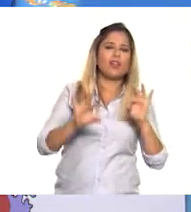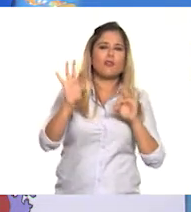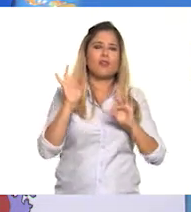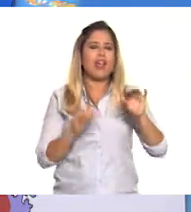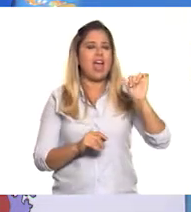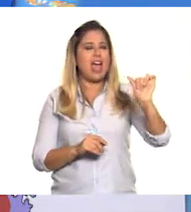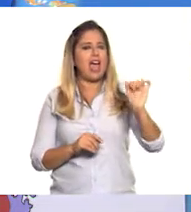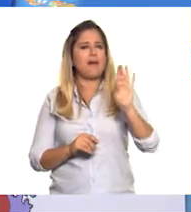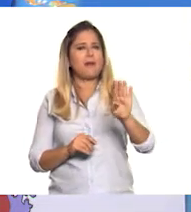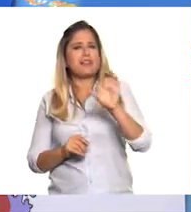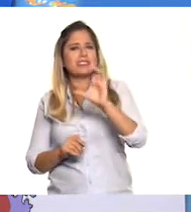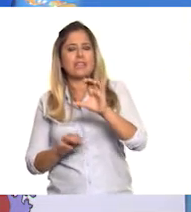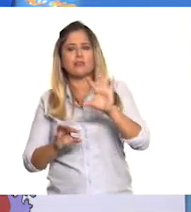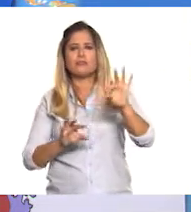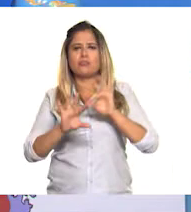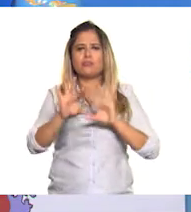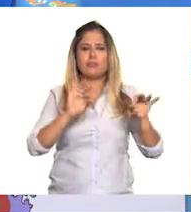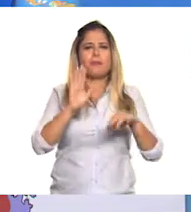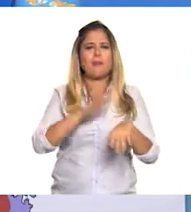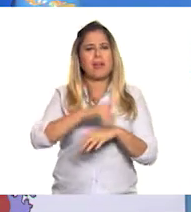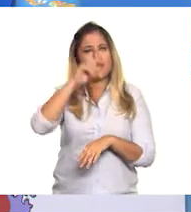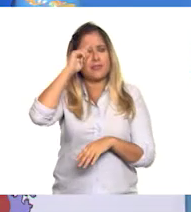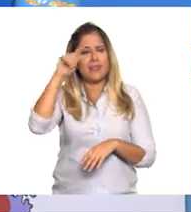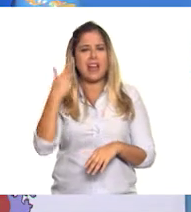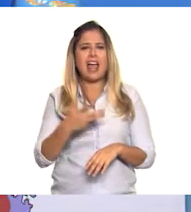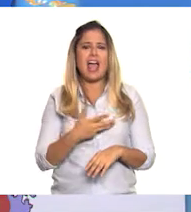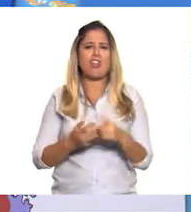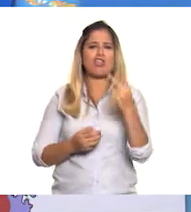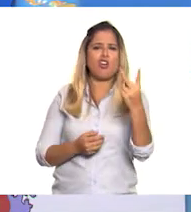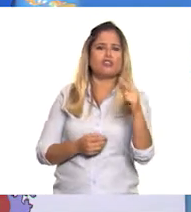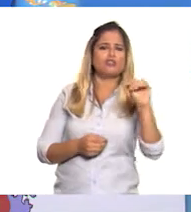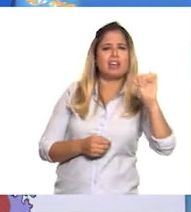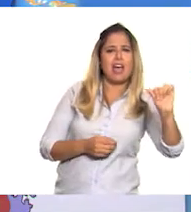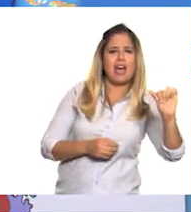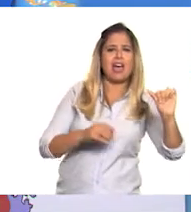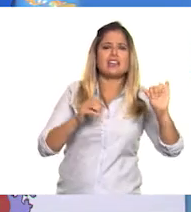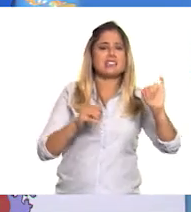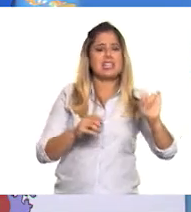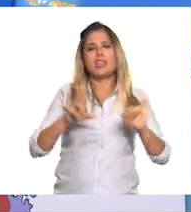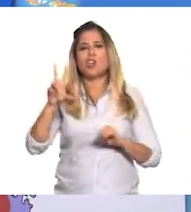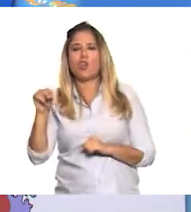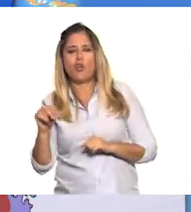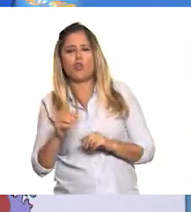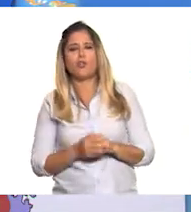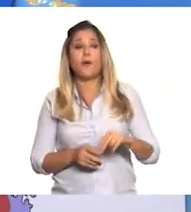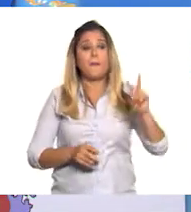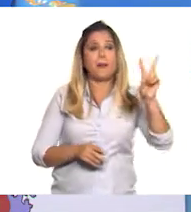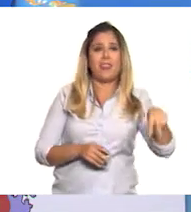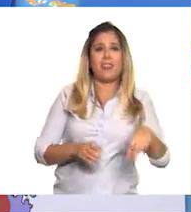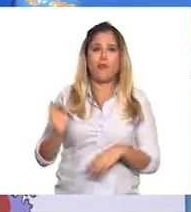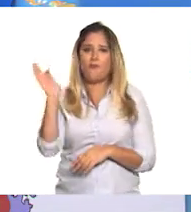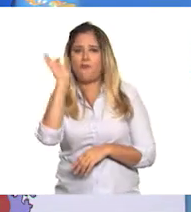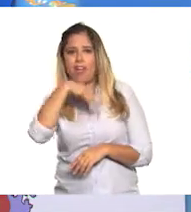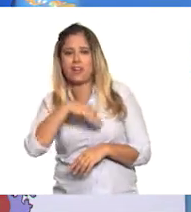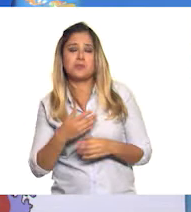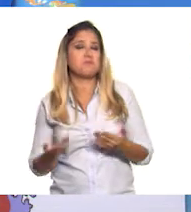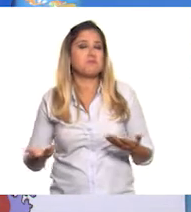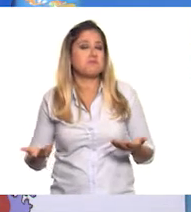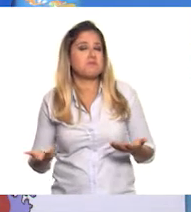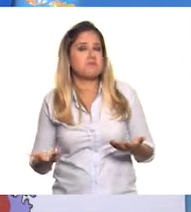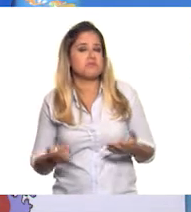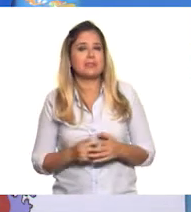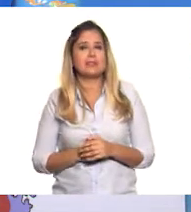opciones. Las más sencillas son las que incluyen 2 posibilidades nada más, como sí o no, o verdadero o falso, ¿se acuerdan?